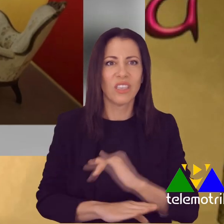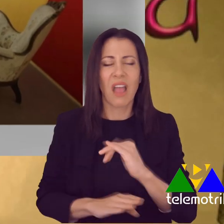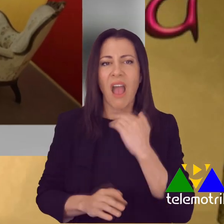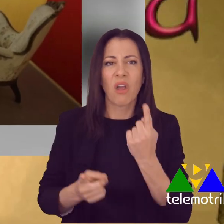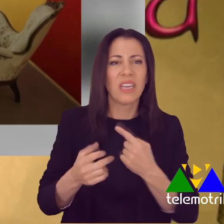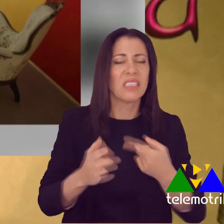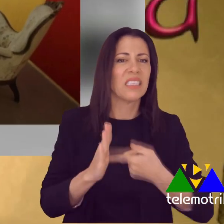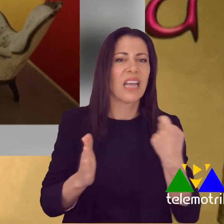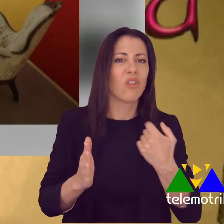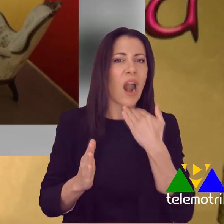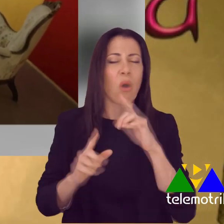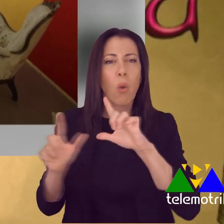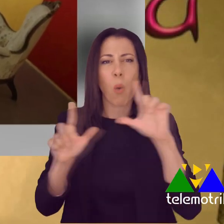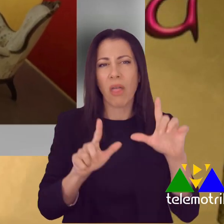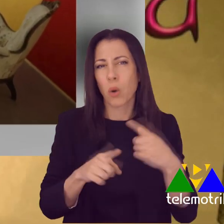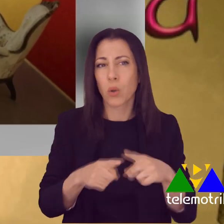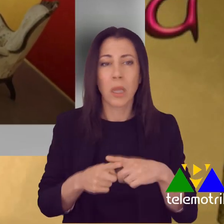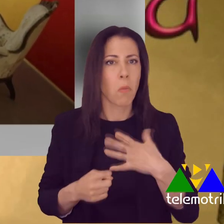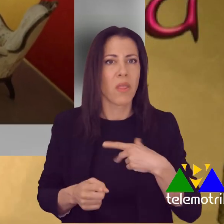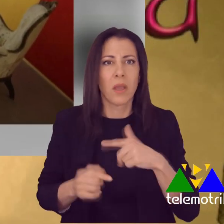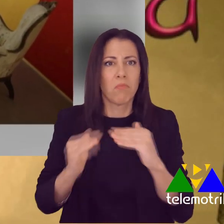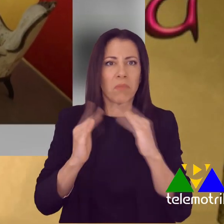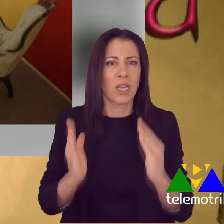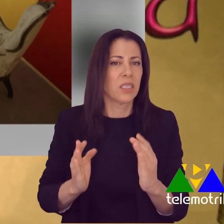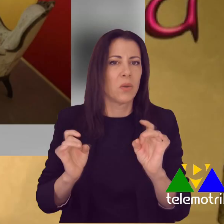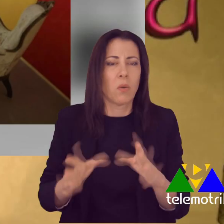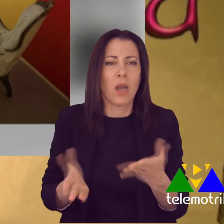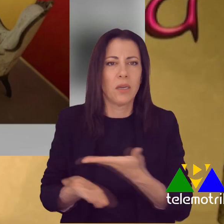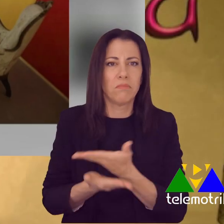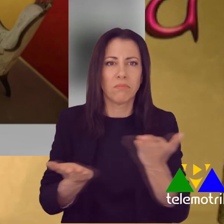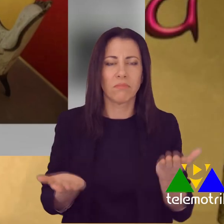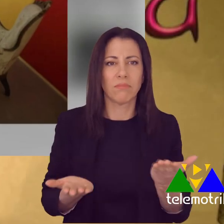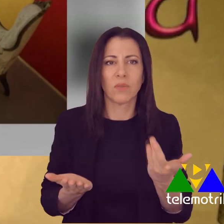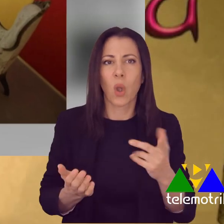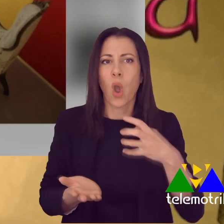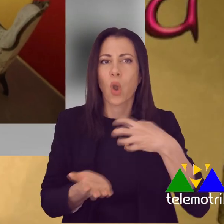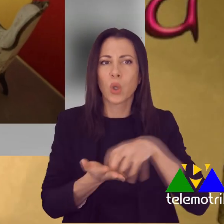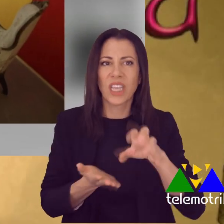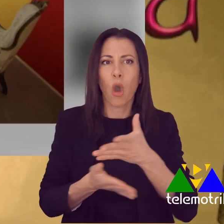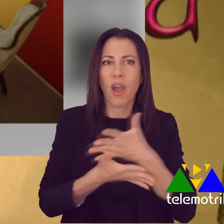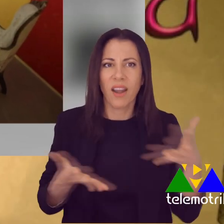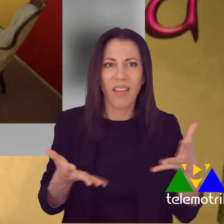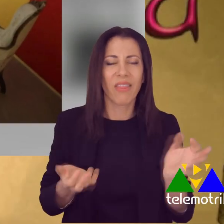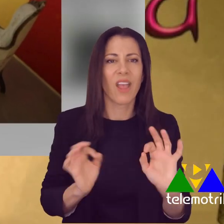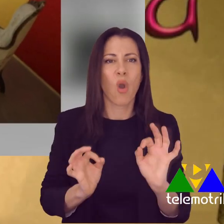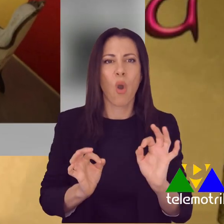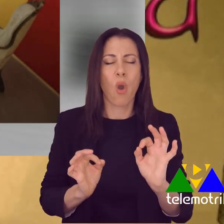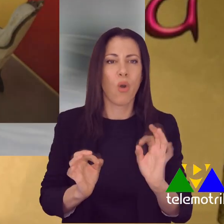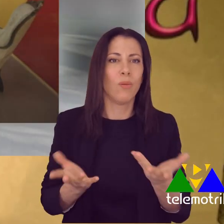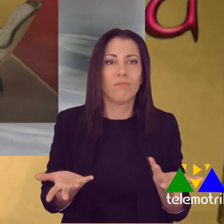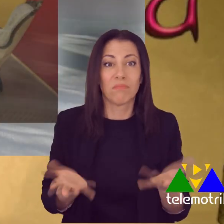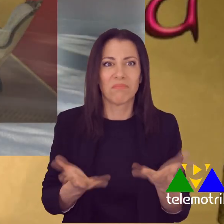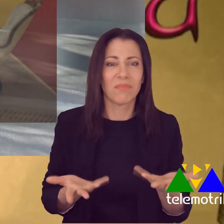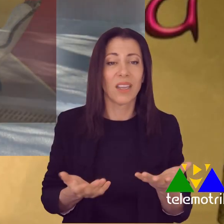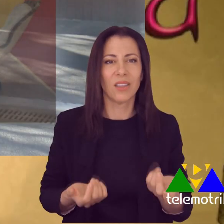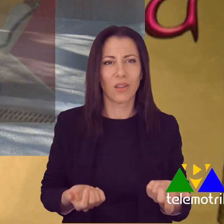quitando unas cuantas cosas. Bueno, pues podría ser pues como, no sé, pues como un cortijo grande o una hacienda, ¿no?